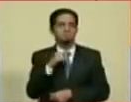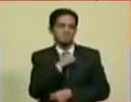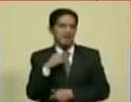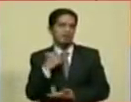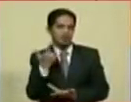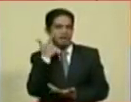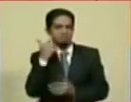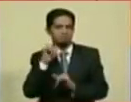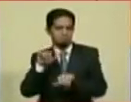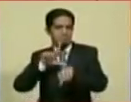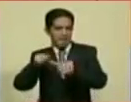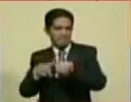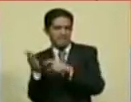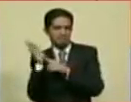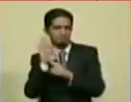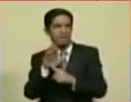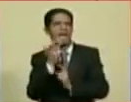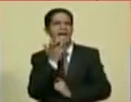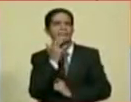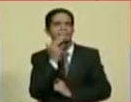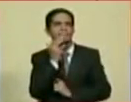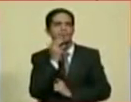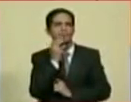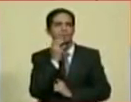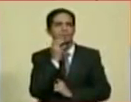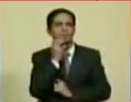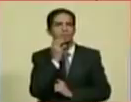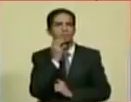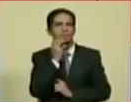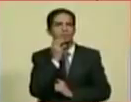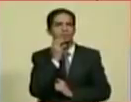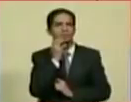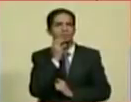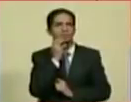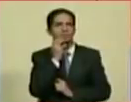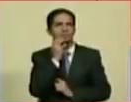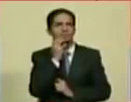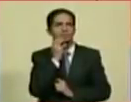ejemplos, en la divisa